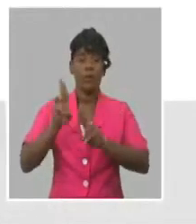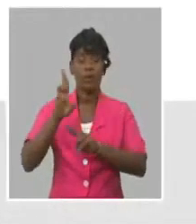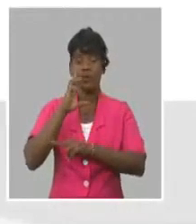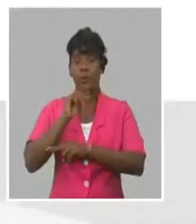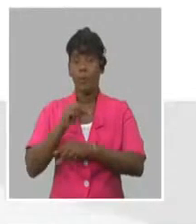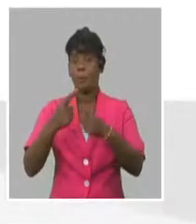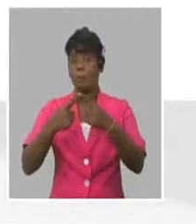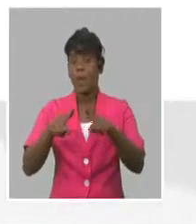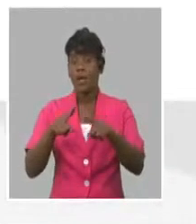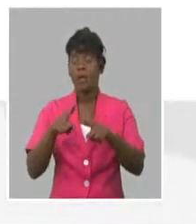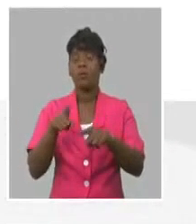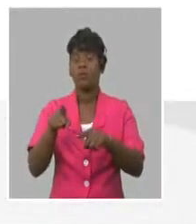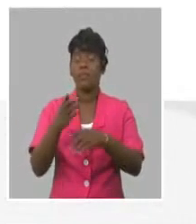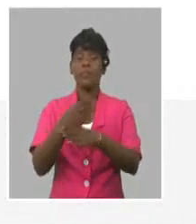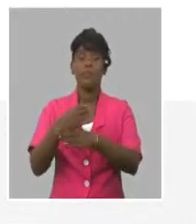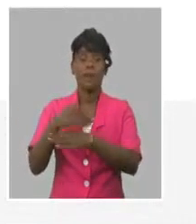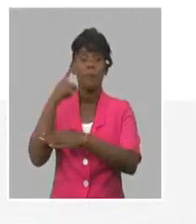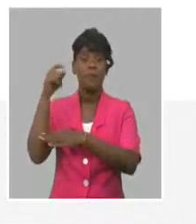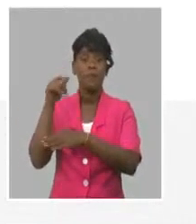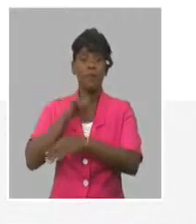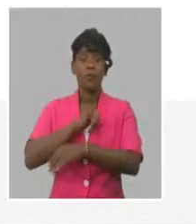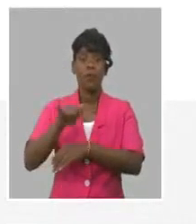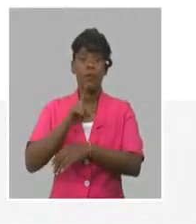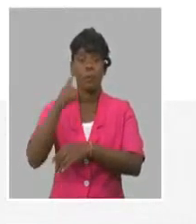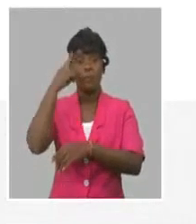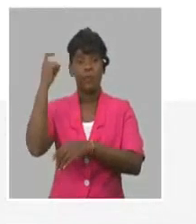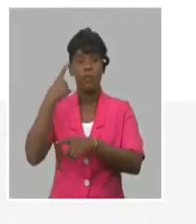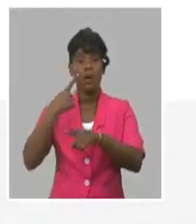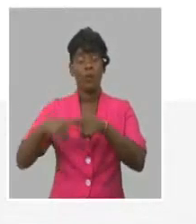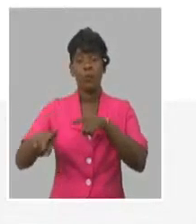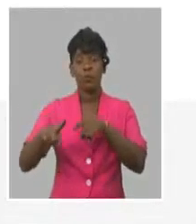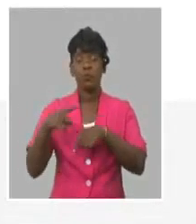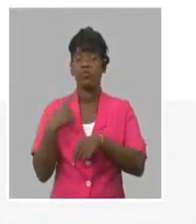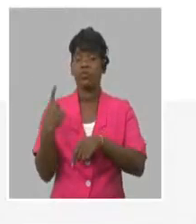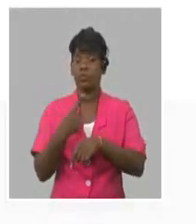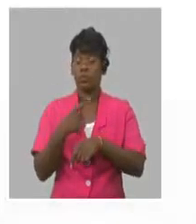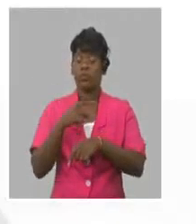diferentes formas de enfrentar este problema en una economía.